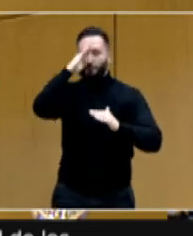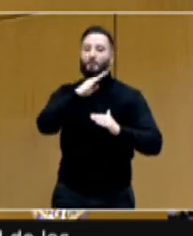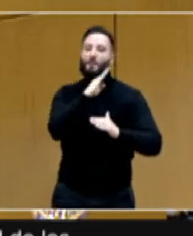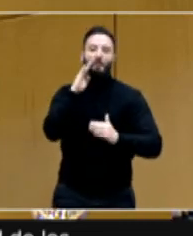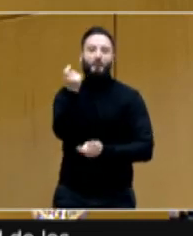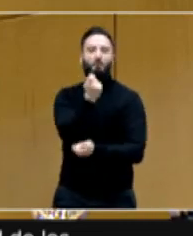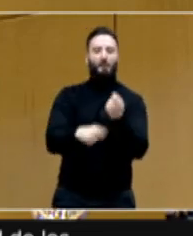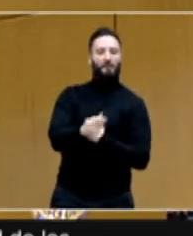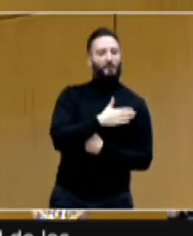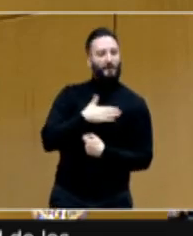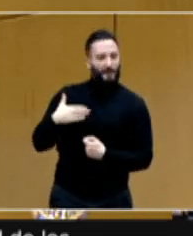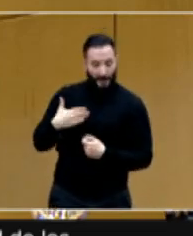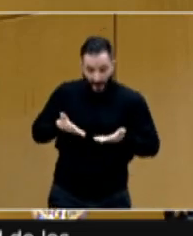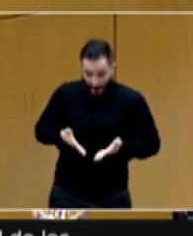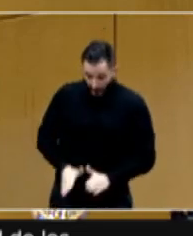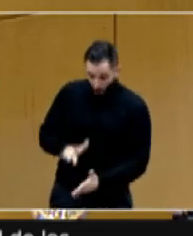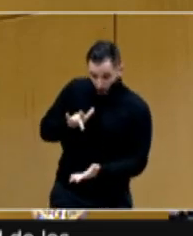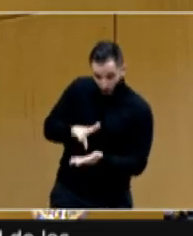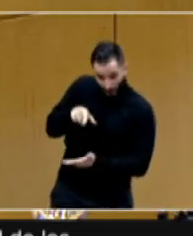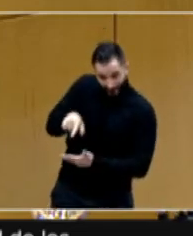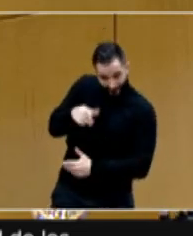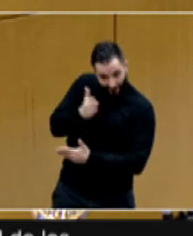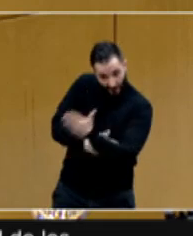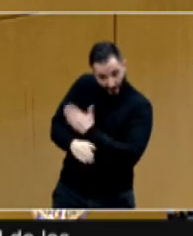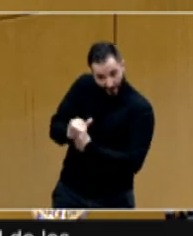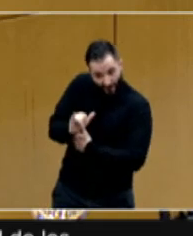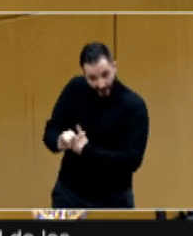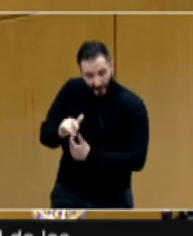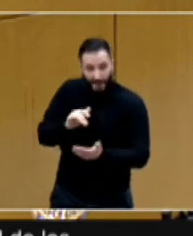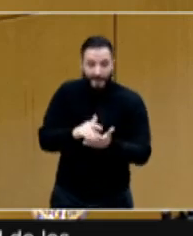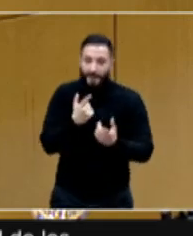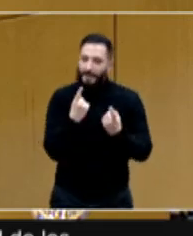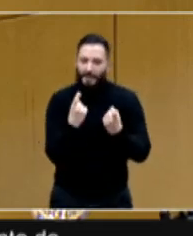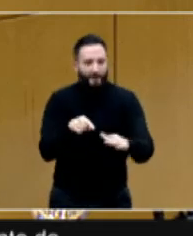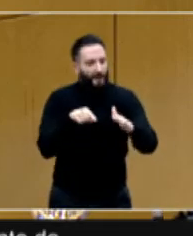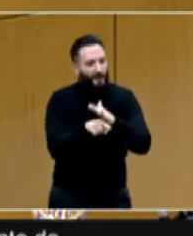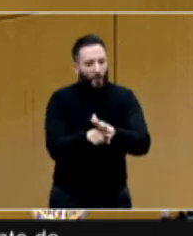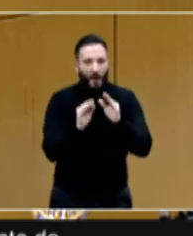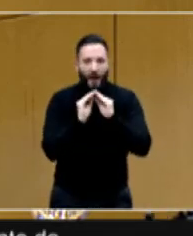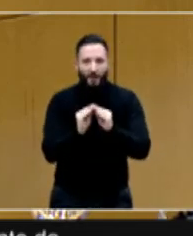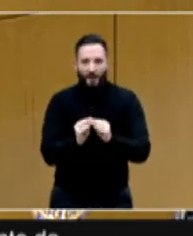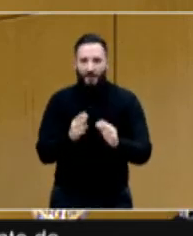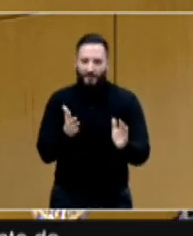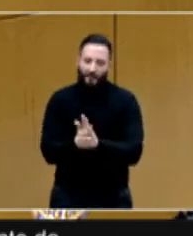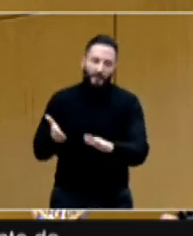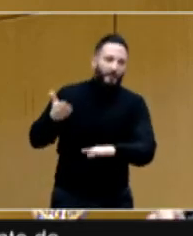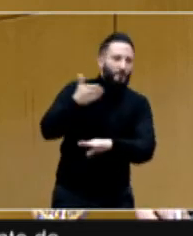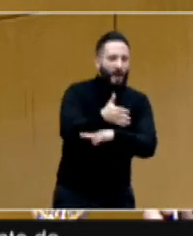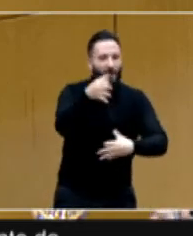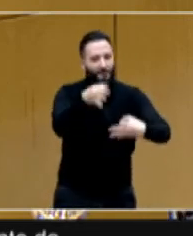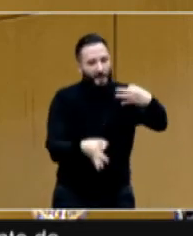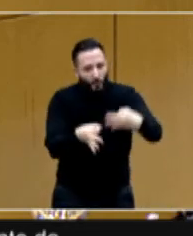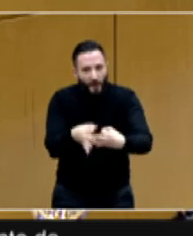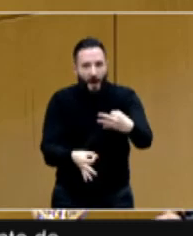los hijos tenía uno de Los Herederos tenía discapacidad si había que hacer algún tipo de gestión tenía usted que irse al tribunal al juzgado